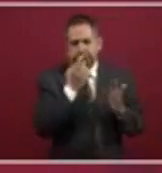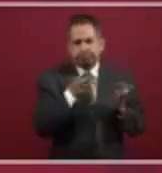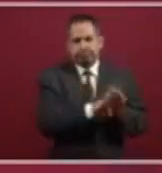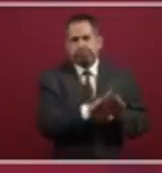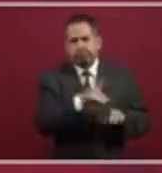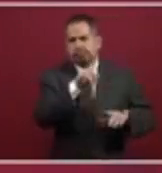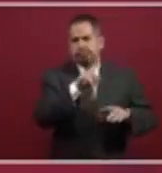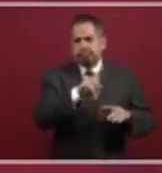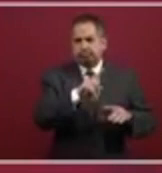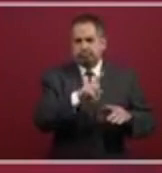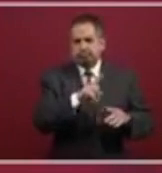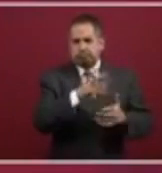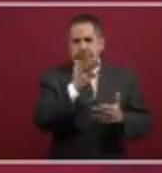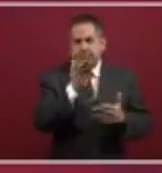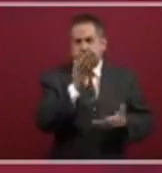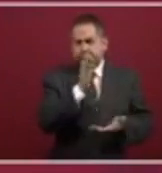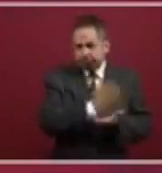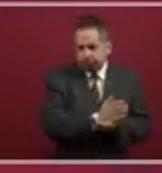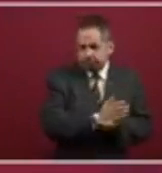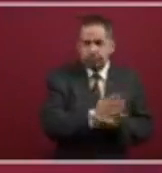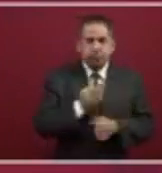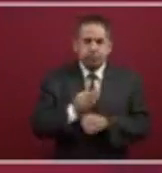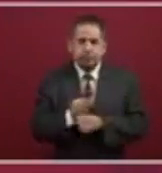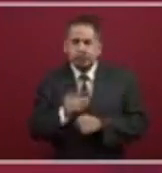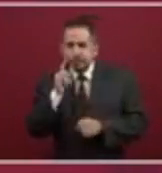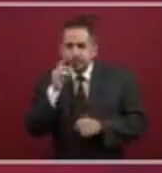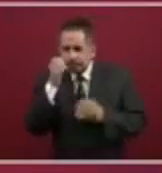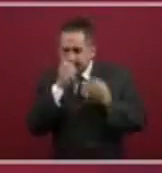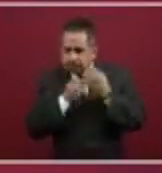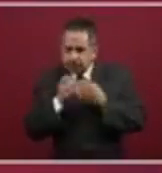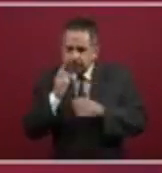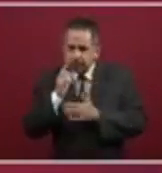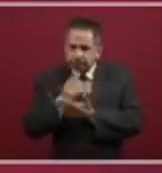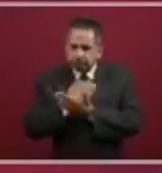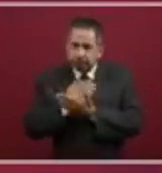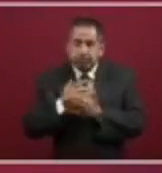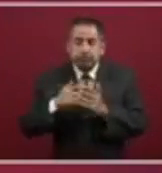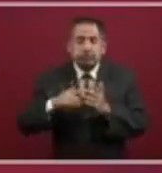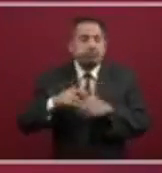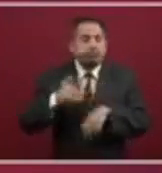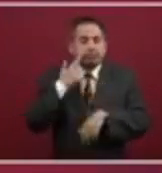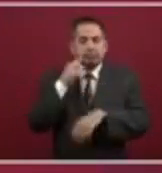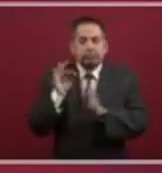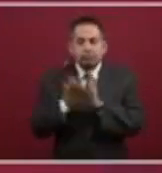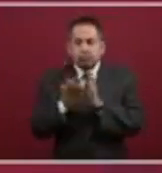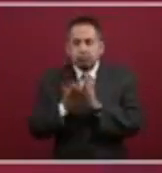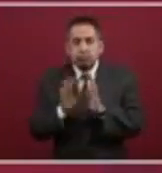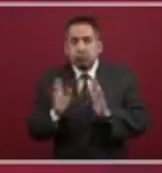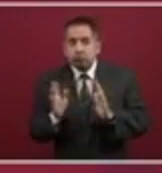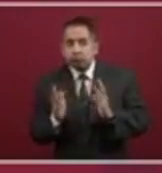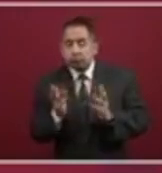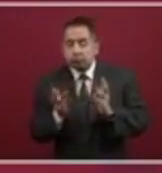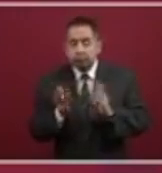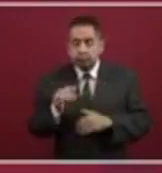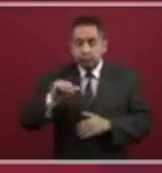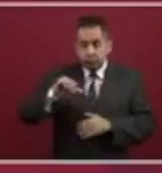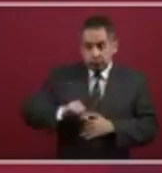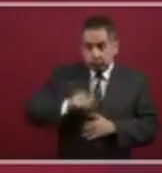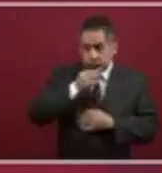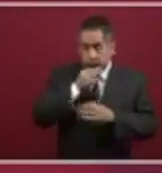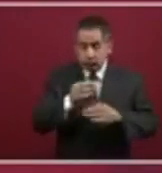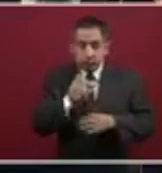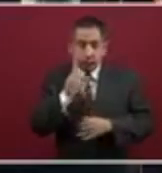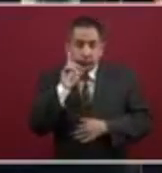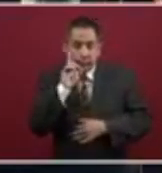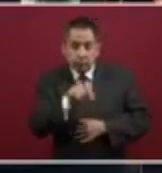momento se está monitoreando permanentemente para anunciar el día de hoy si mañana